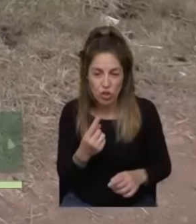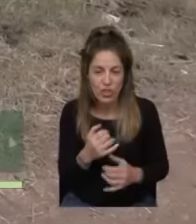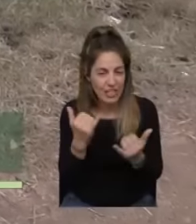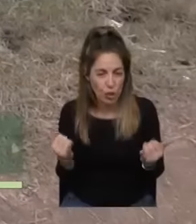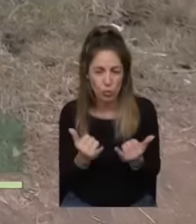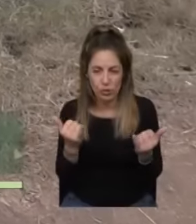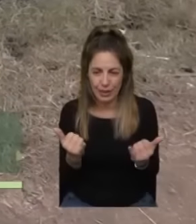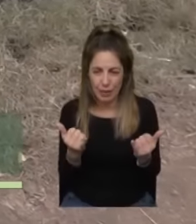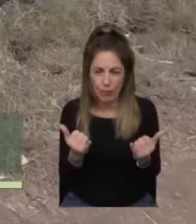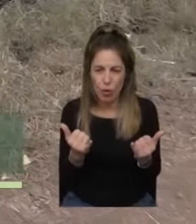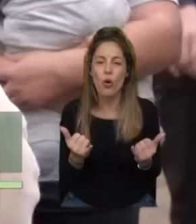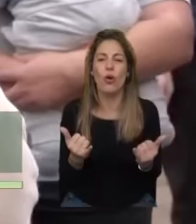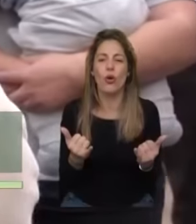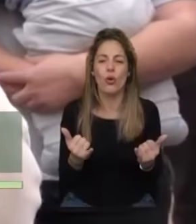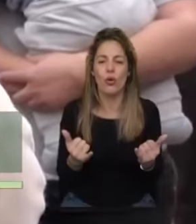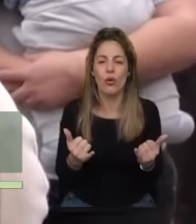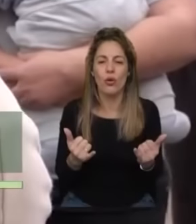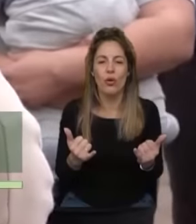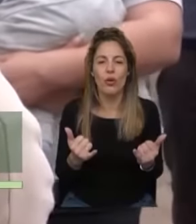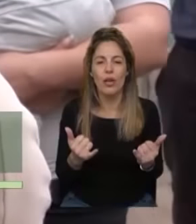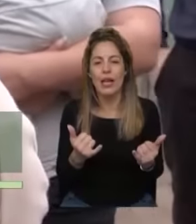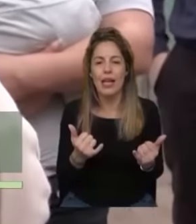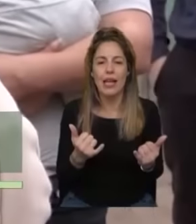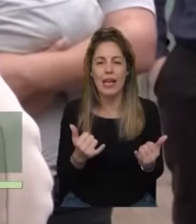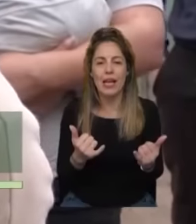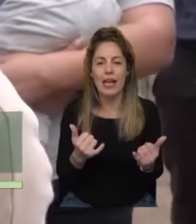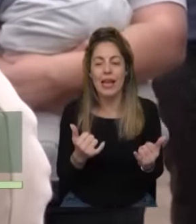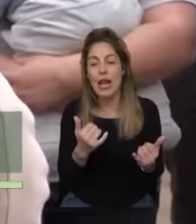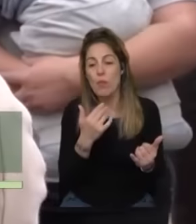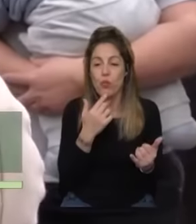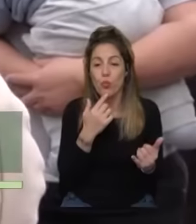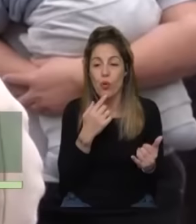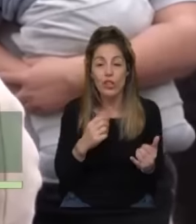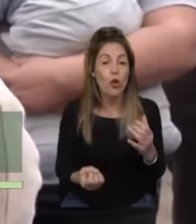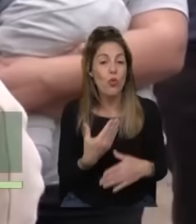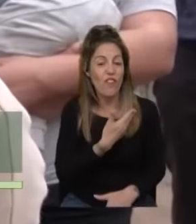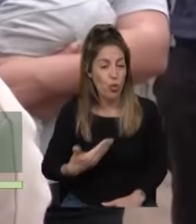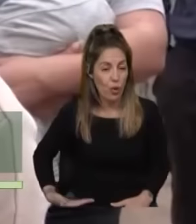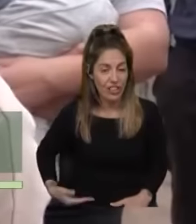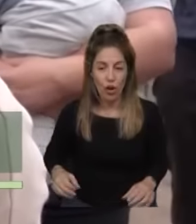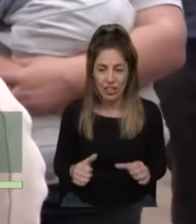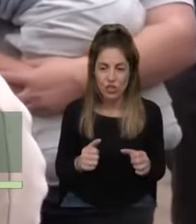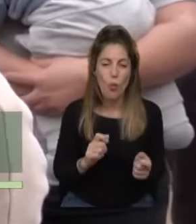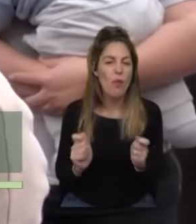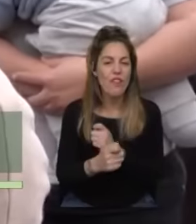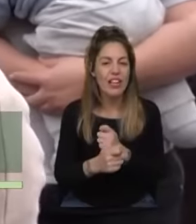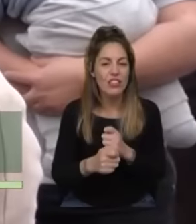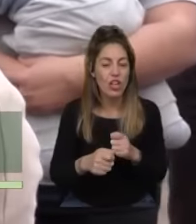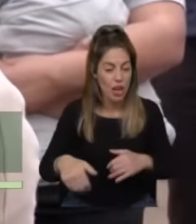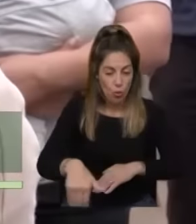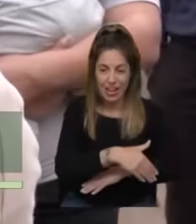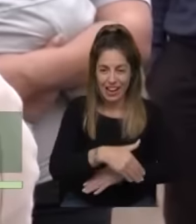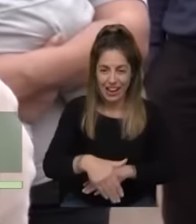tiempo el presunto supuesto nuevo dueño hizo una modificación en una de las partes de las calles, la